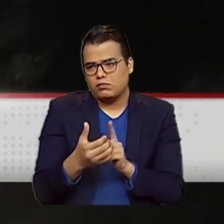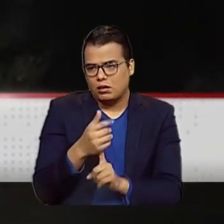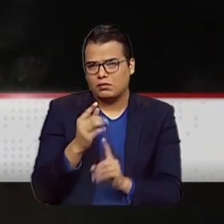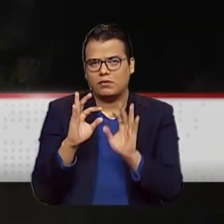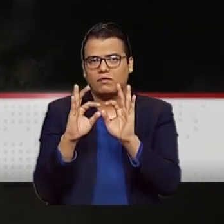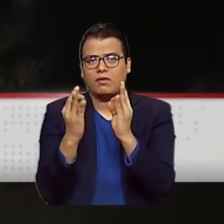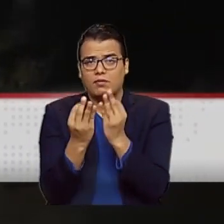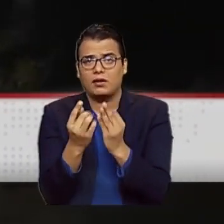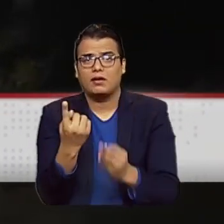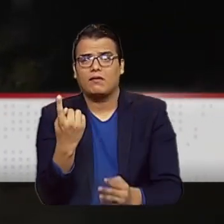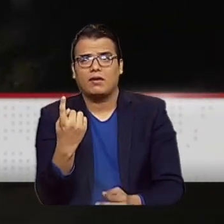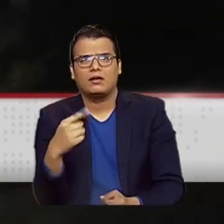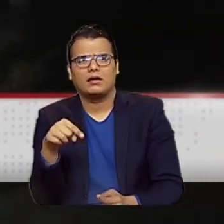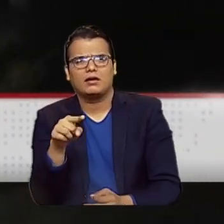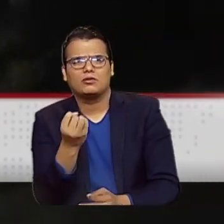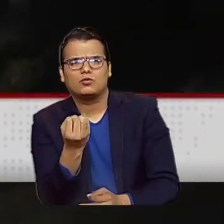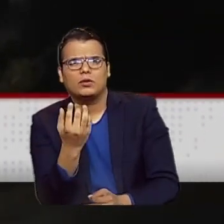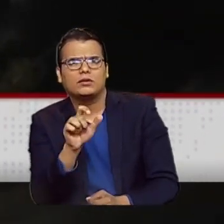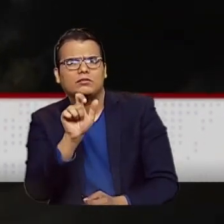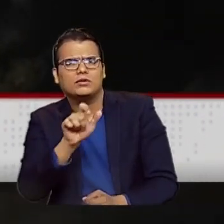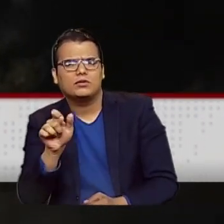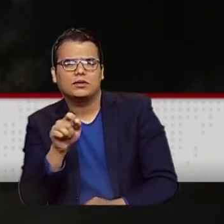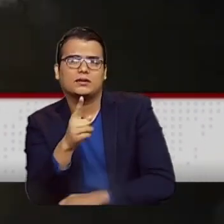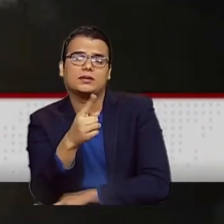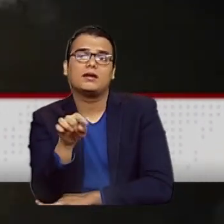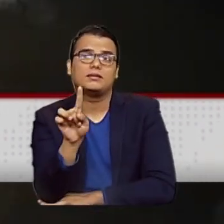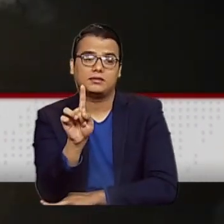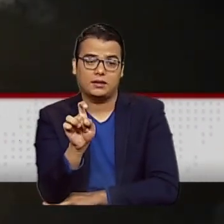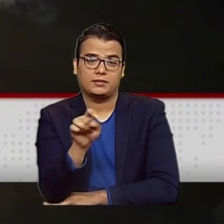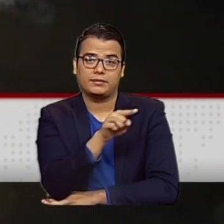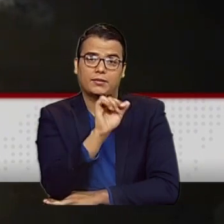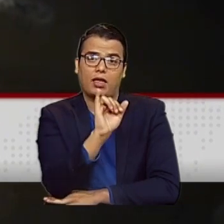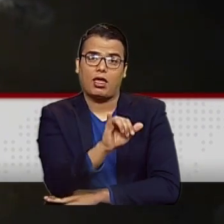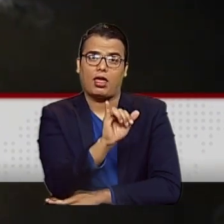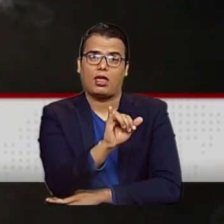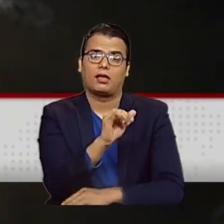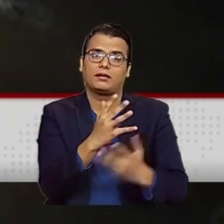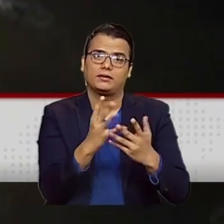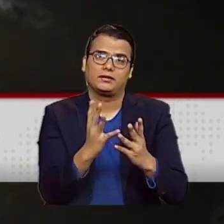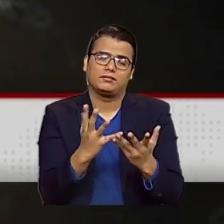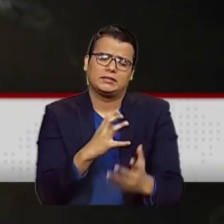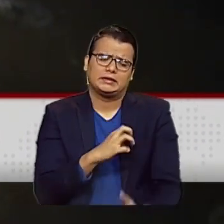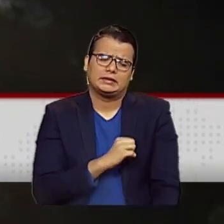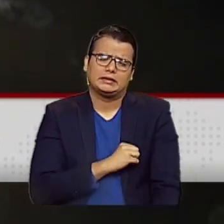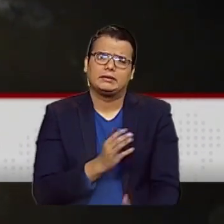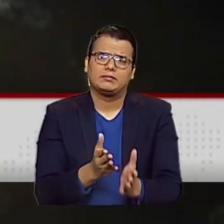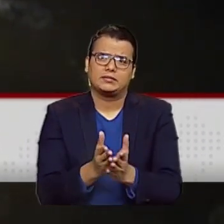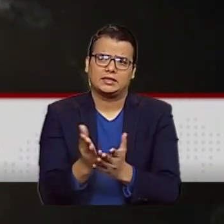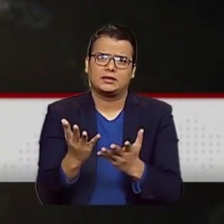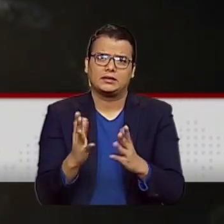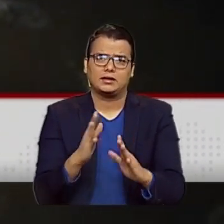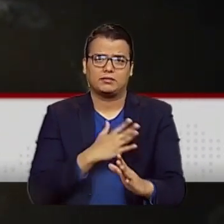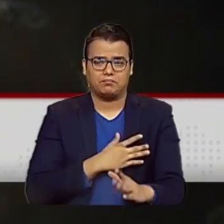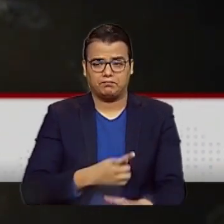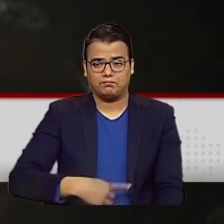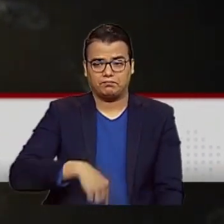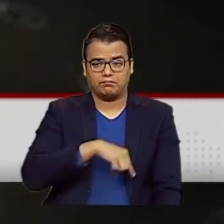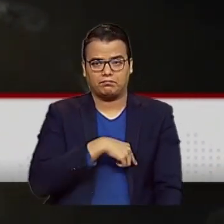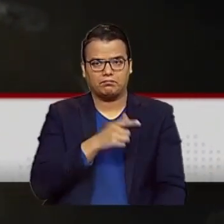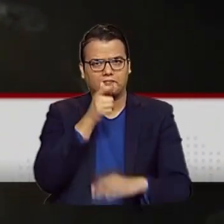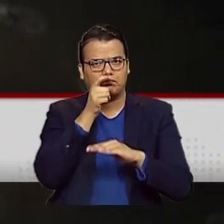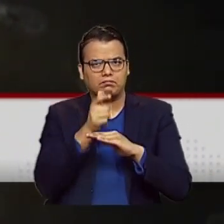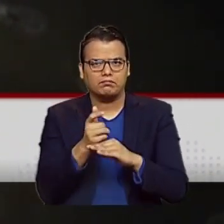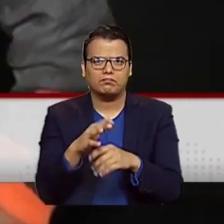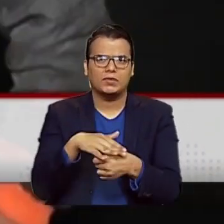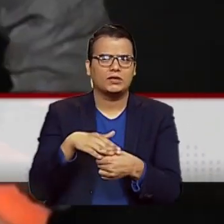a 16 personas que continúan aún bajo el lodo. Nosotros seguiremos acompañándolos, nosotros seguiremos aquí